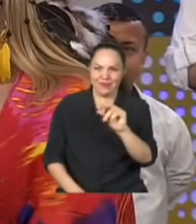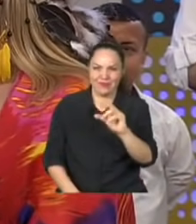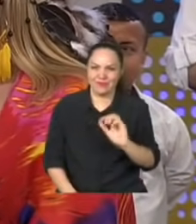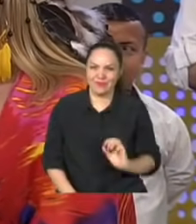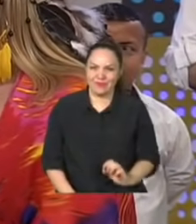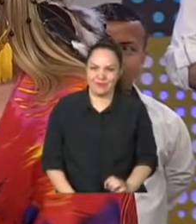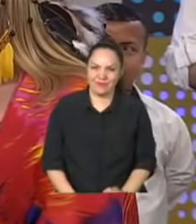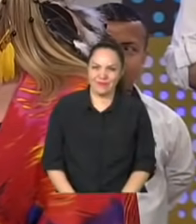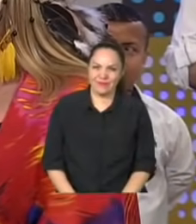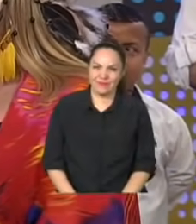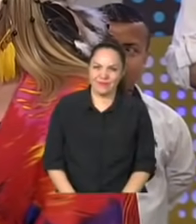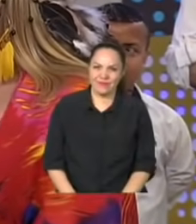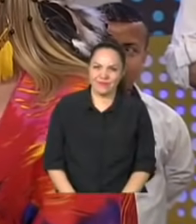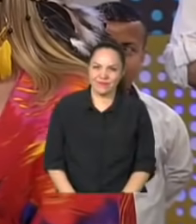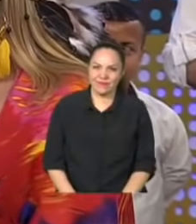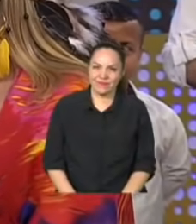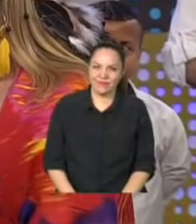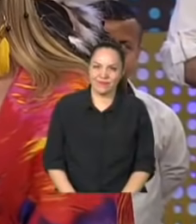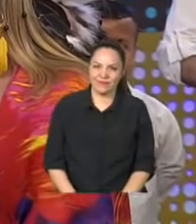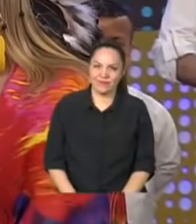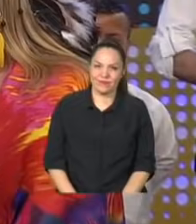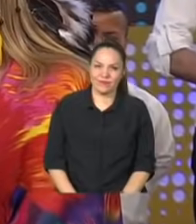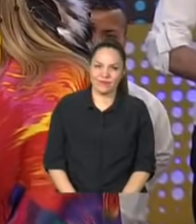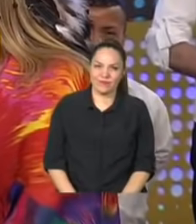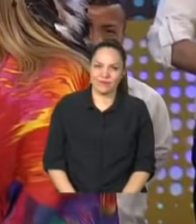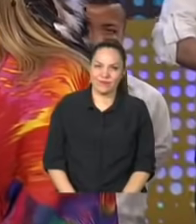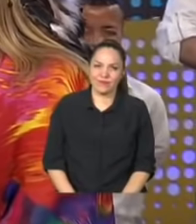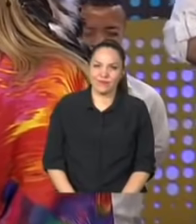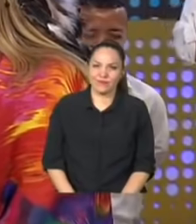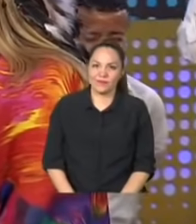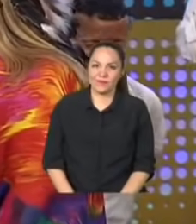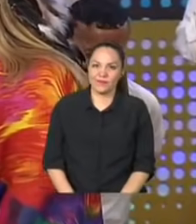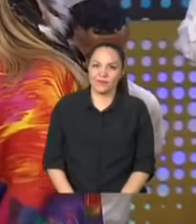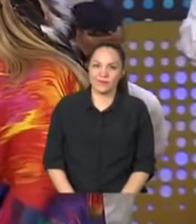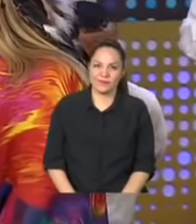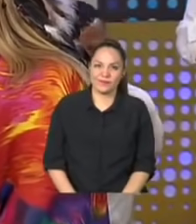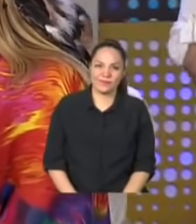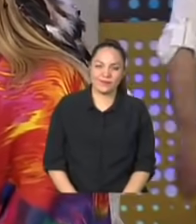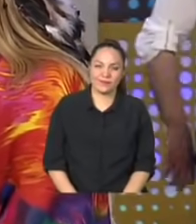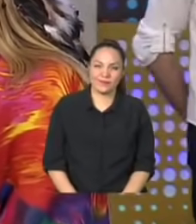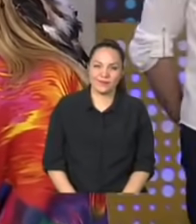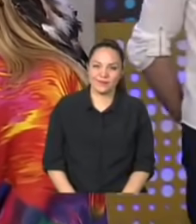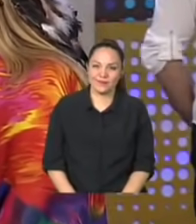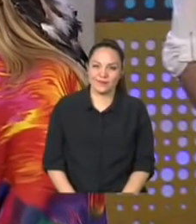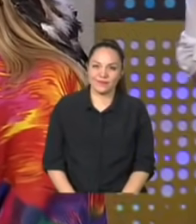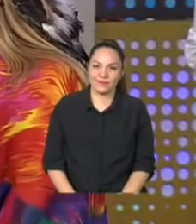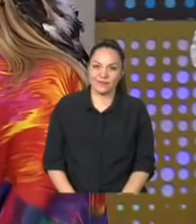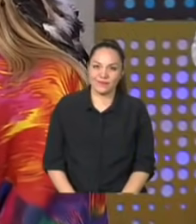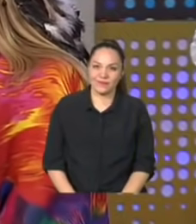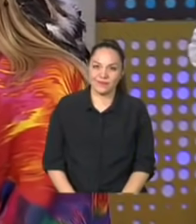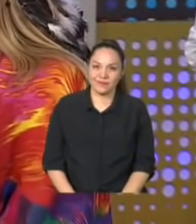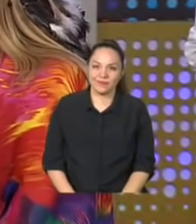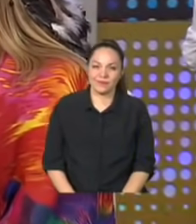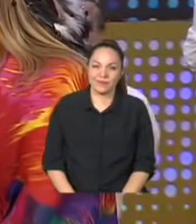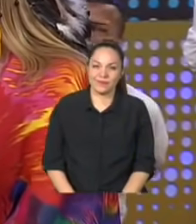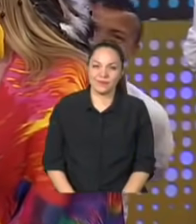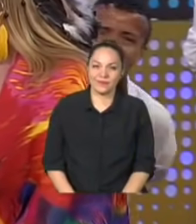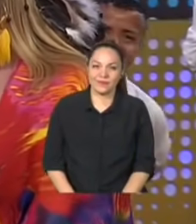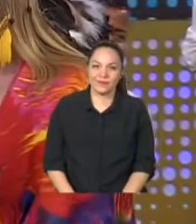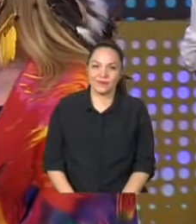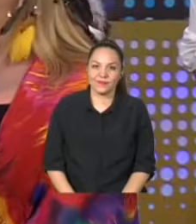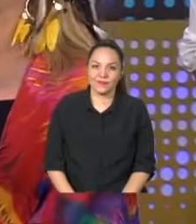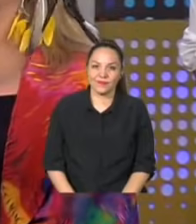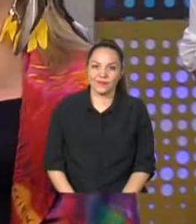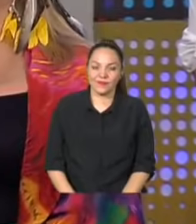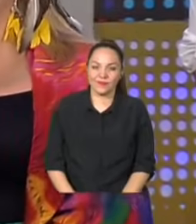¿Qué? No te reclamé ahorita lo del video. Dilo. ¿Qué pasó? ¿Entendiste, verdad? ¿En qué